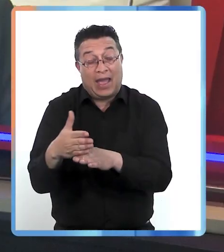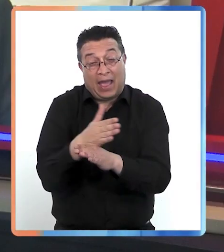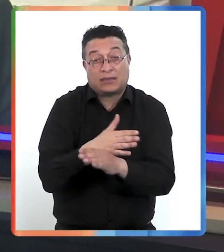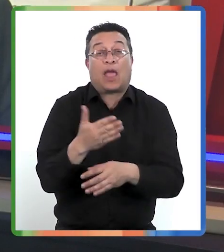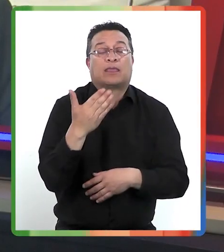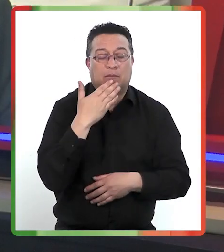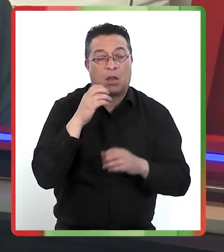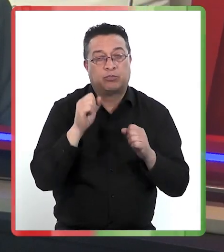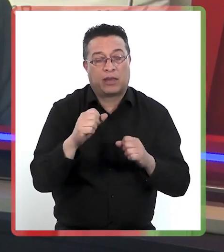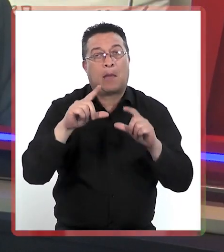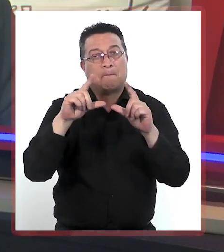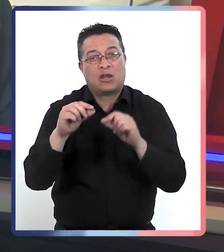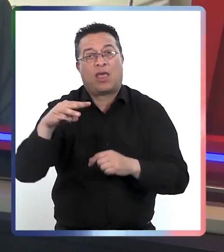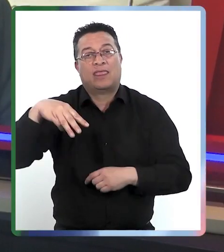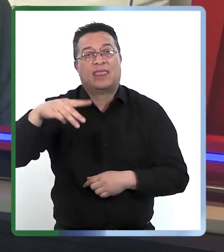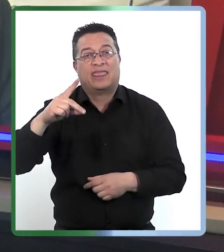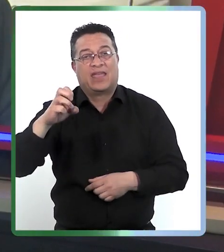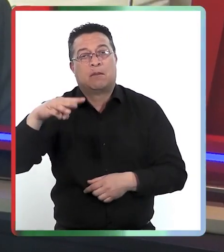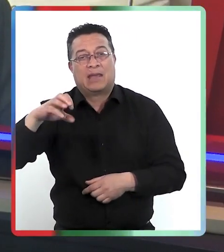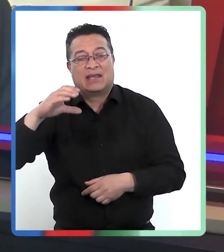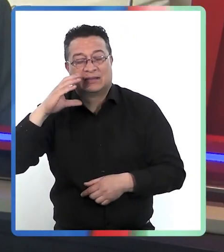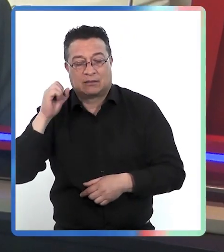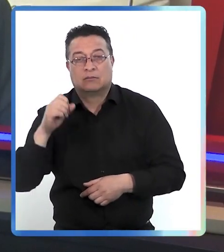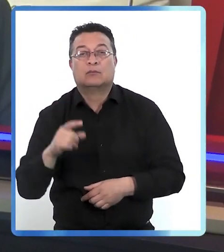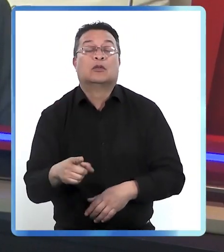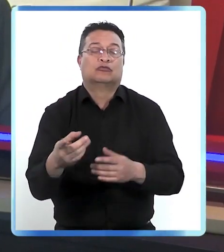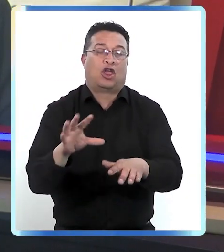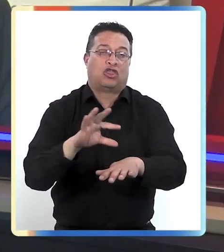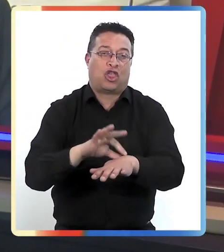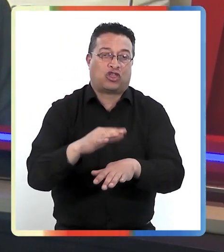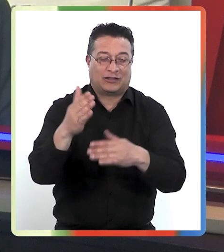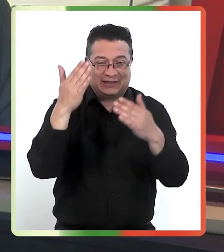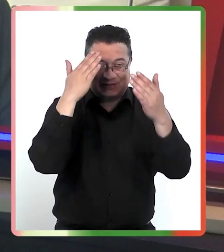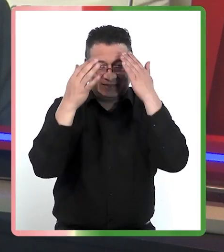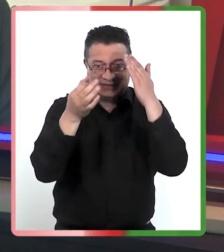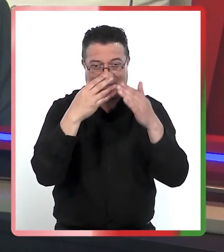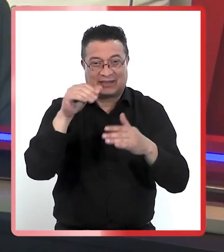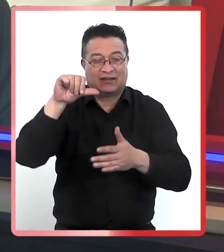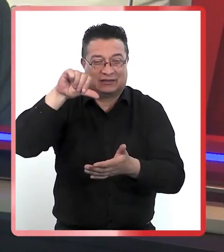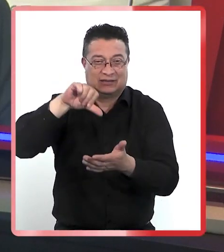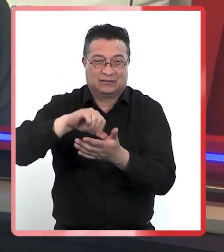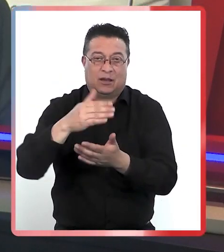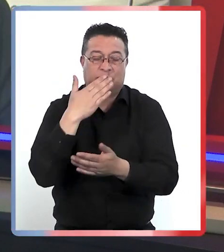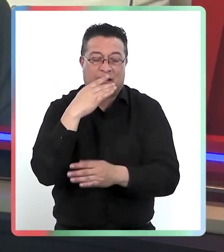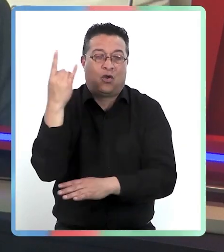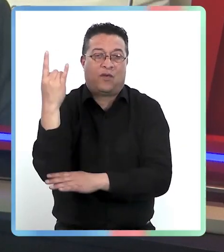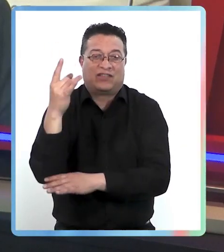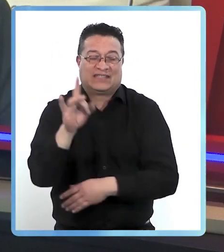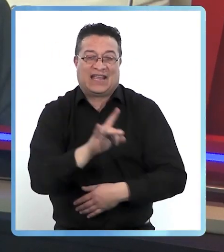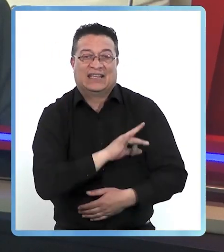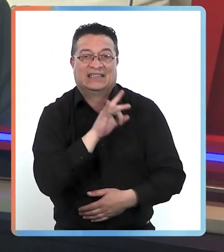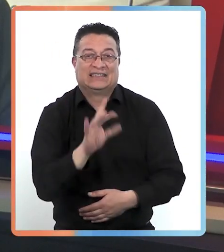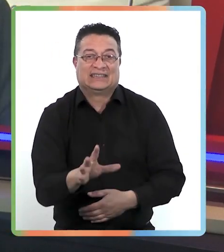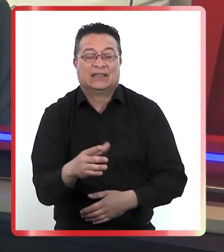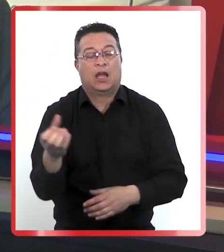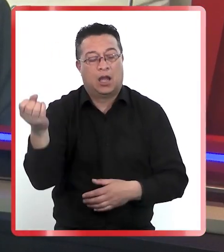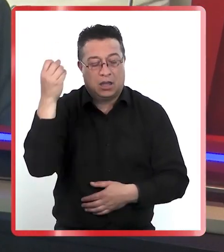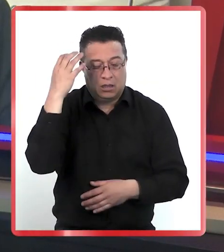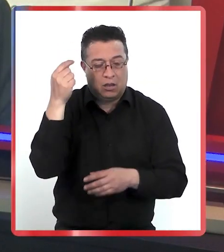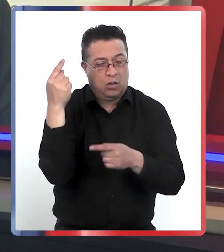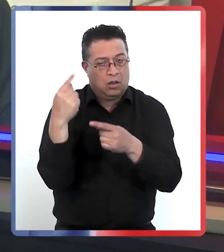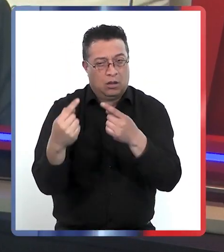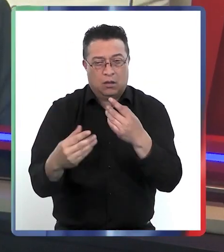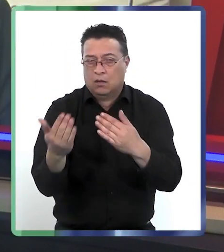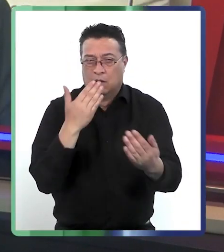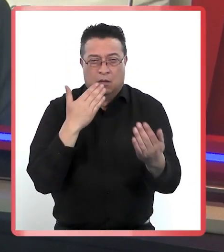demencia. Doctor Tomás León Rodríguez, le quiero agradecer por su tiempo, psiquiatra del Centro de Memoria y Neuropsiquiatría de la Universidad de Chile. Hemos